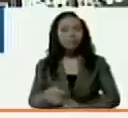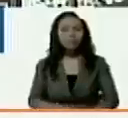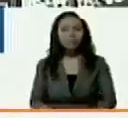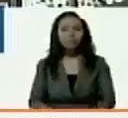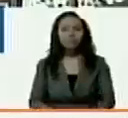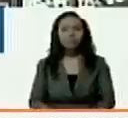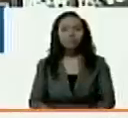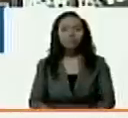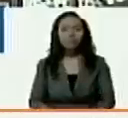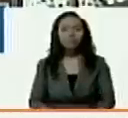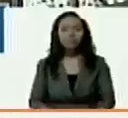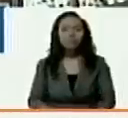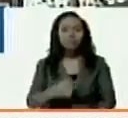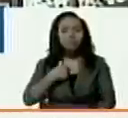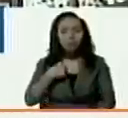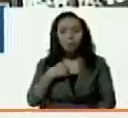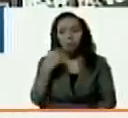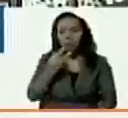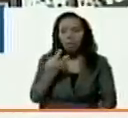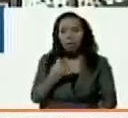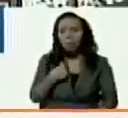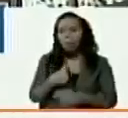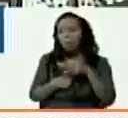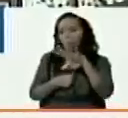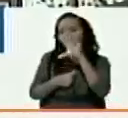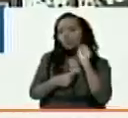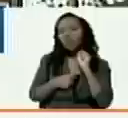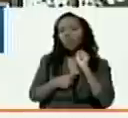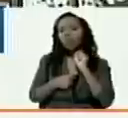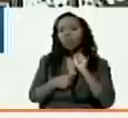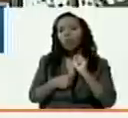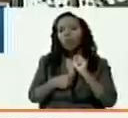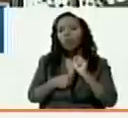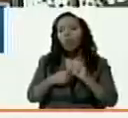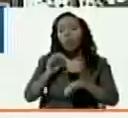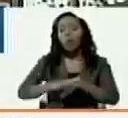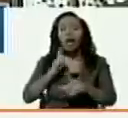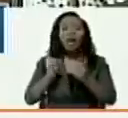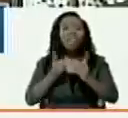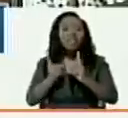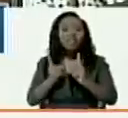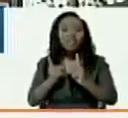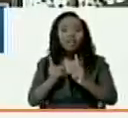Y de verdad no los voy a entender nunca. A veces la crítica de un tibio,